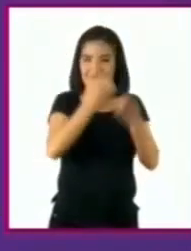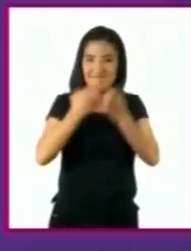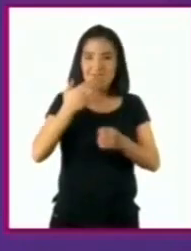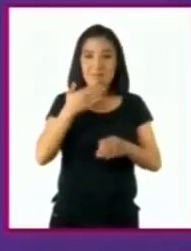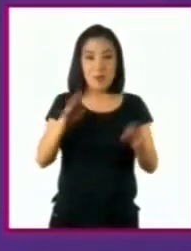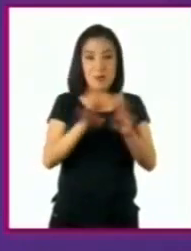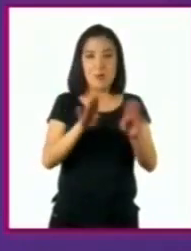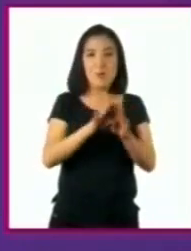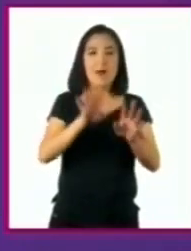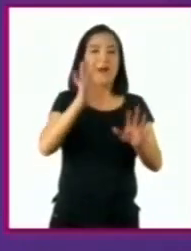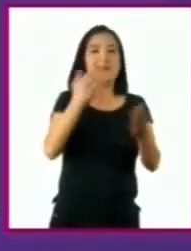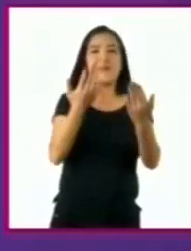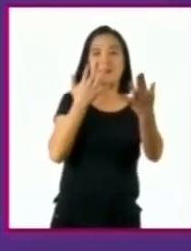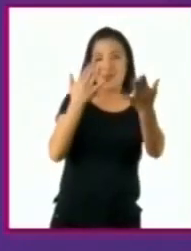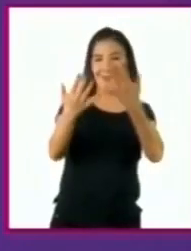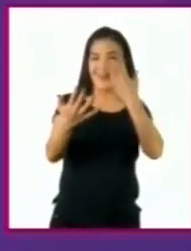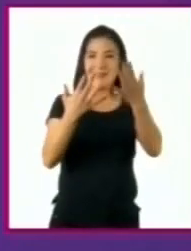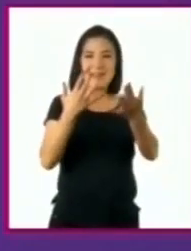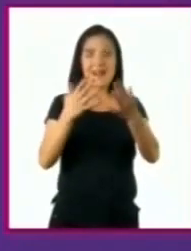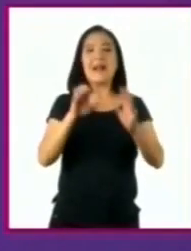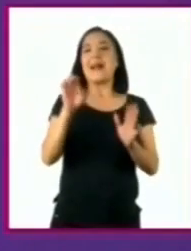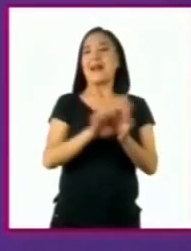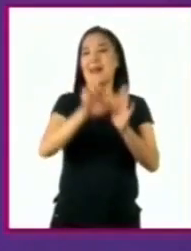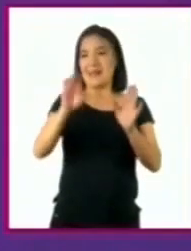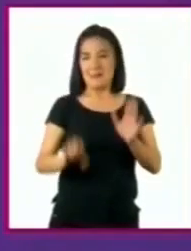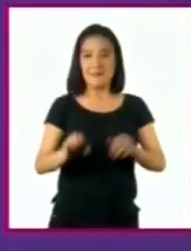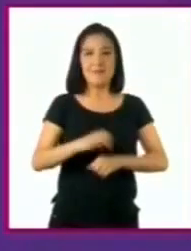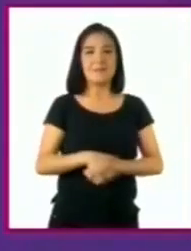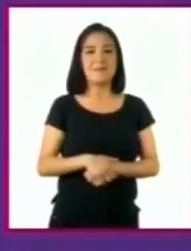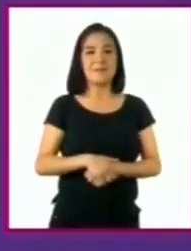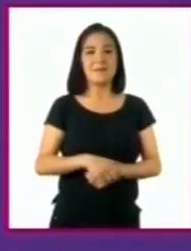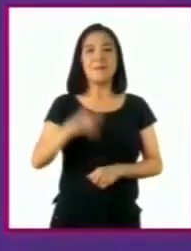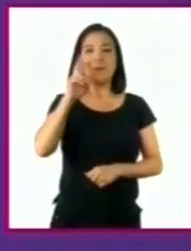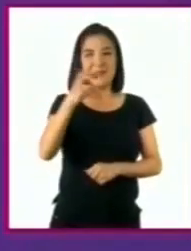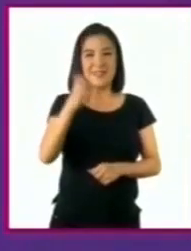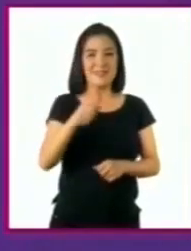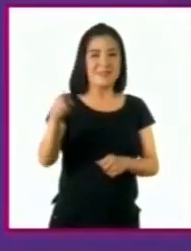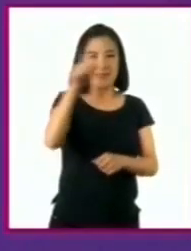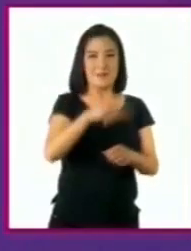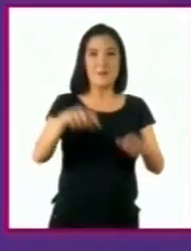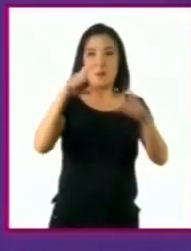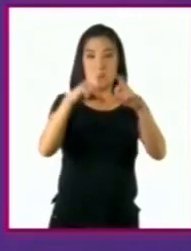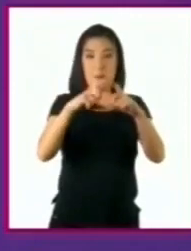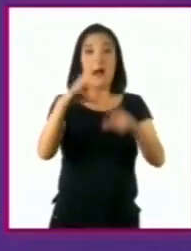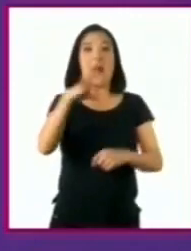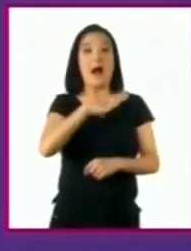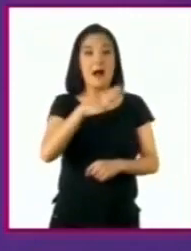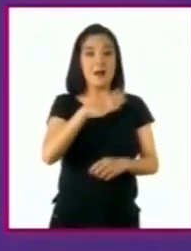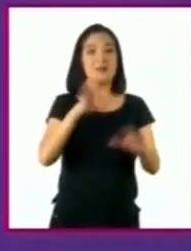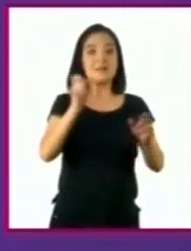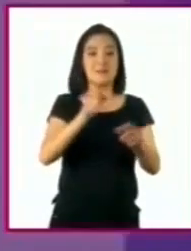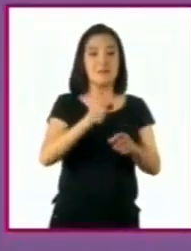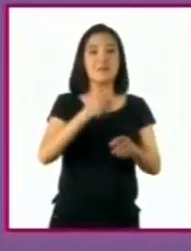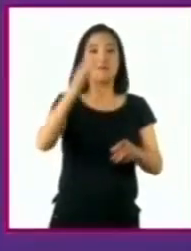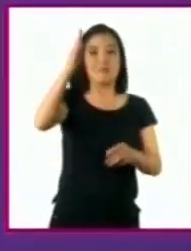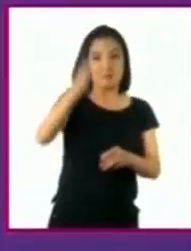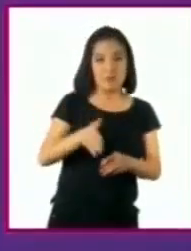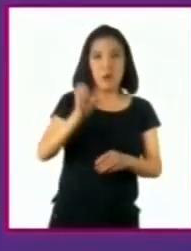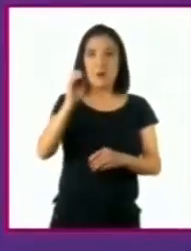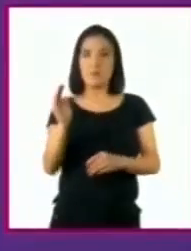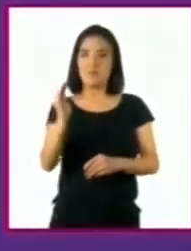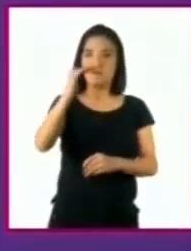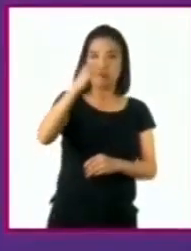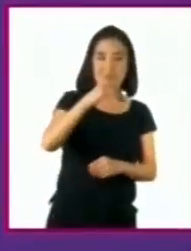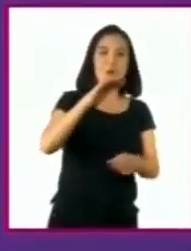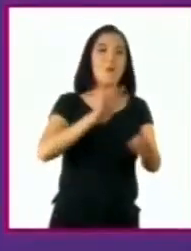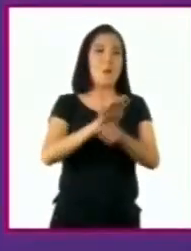de un engaño visual. Por ejemplo, ¿este polígono tiene lados rectos o curvos?